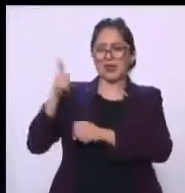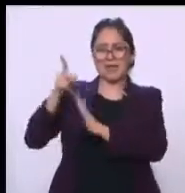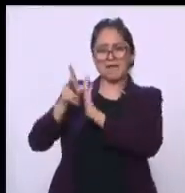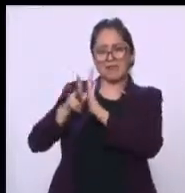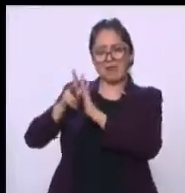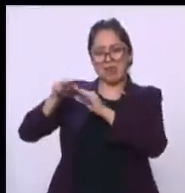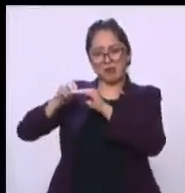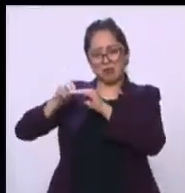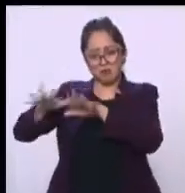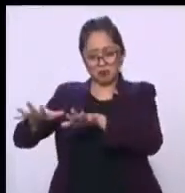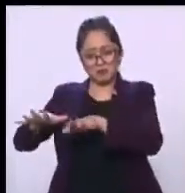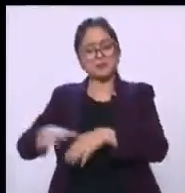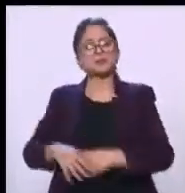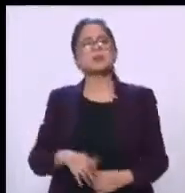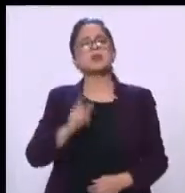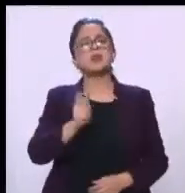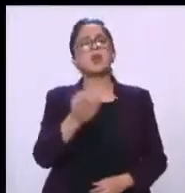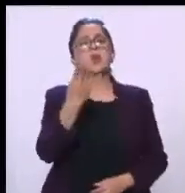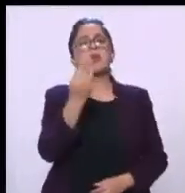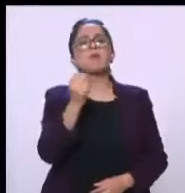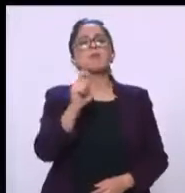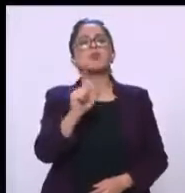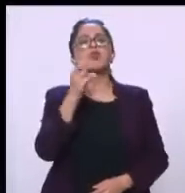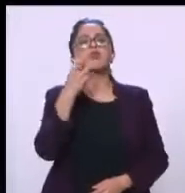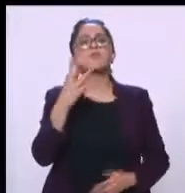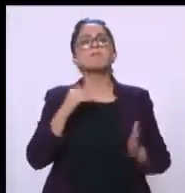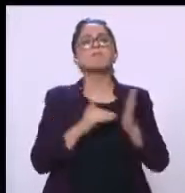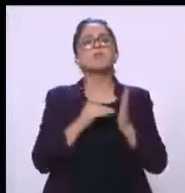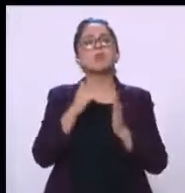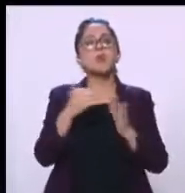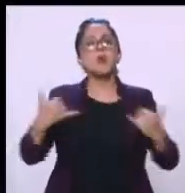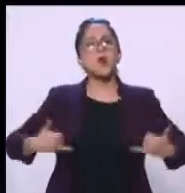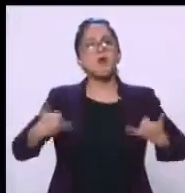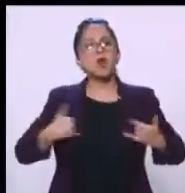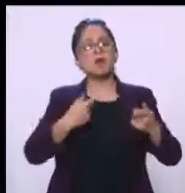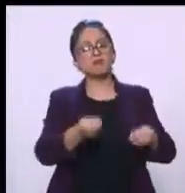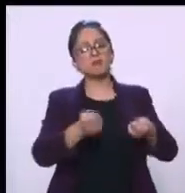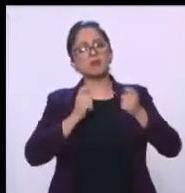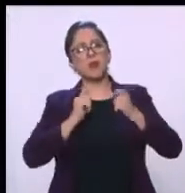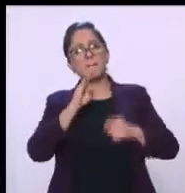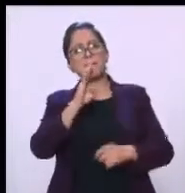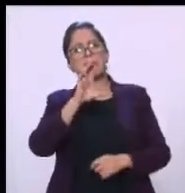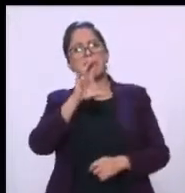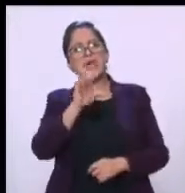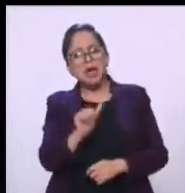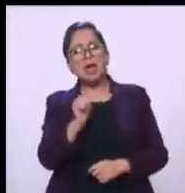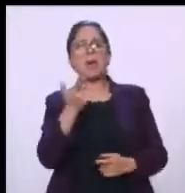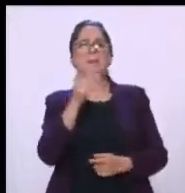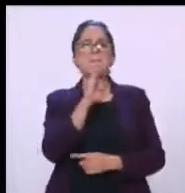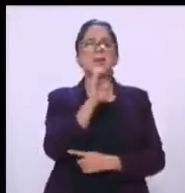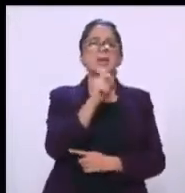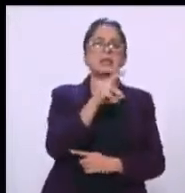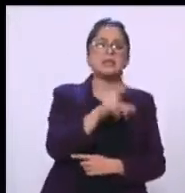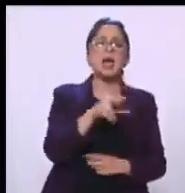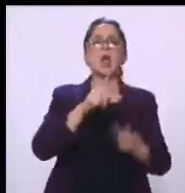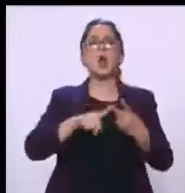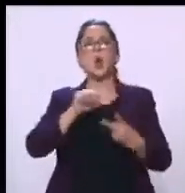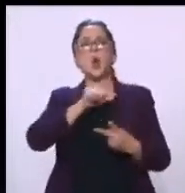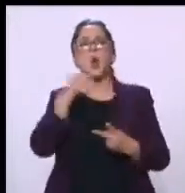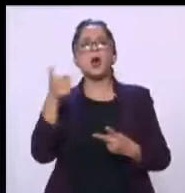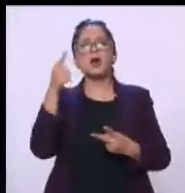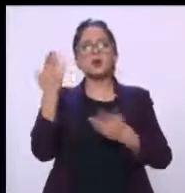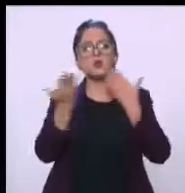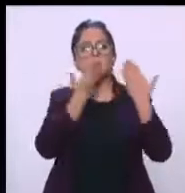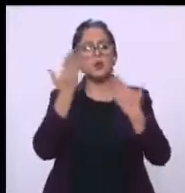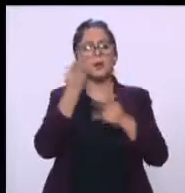reporte previo, 9.3 millones de jóvenes que acceden a programas como las becas para el bienestar de educación media superior, que casi